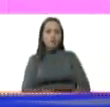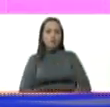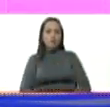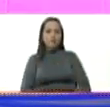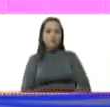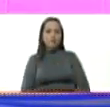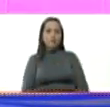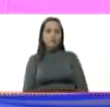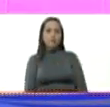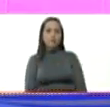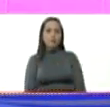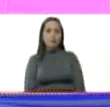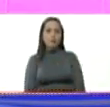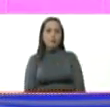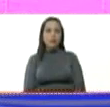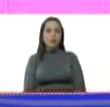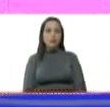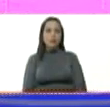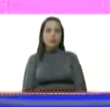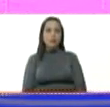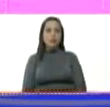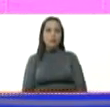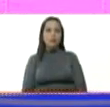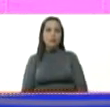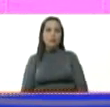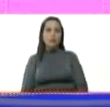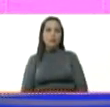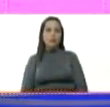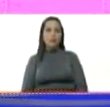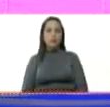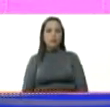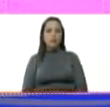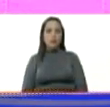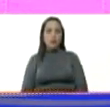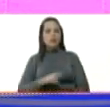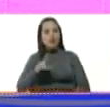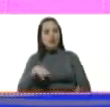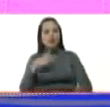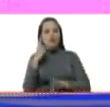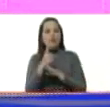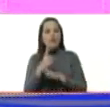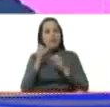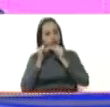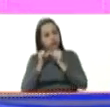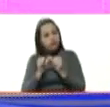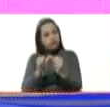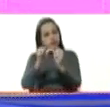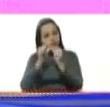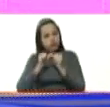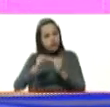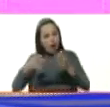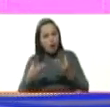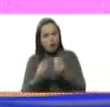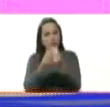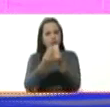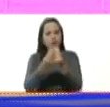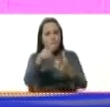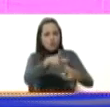Uh-huh. Correcto. Bueno, nosotros tenemos que ver el seguimiento de todas las